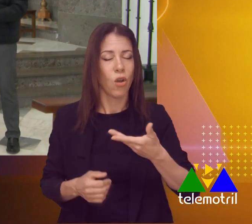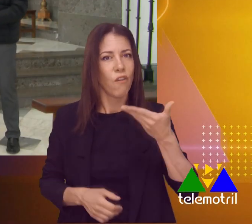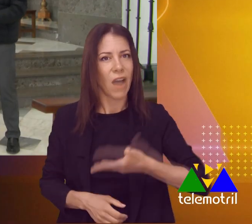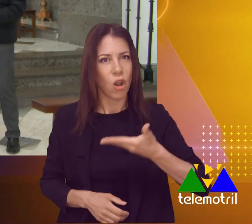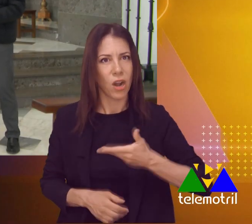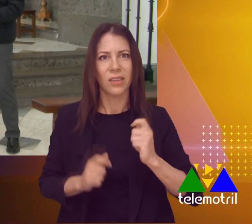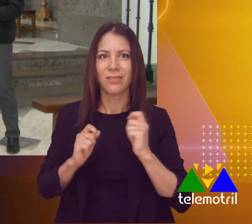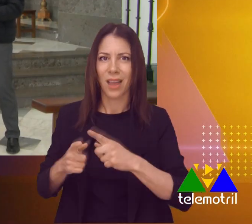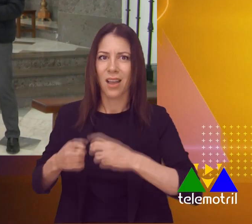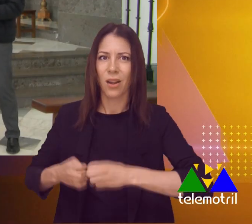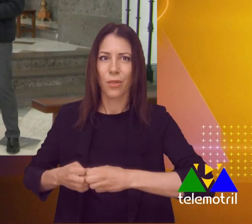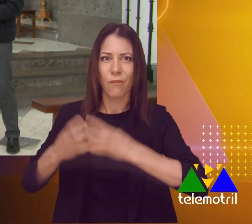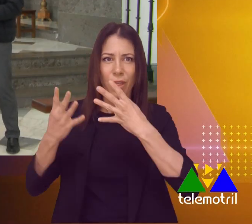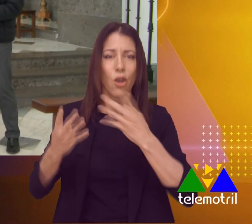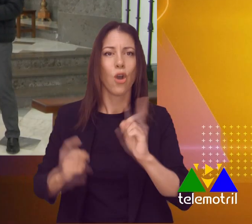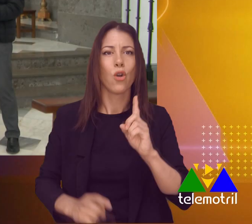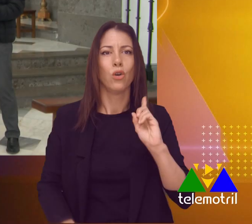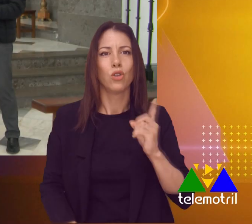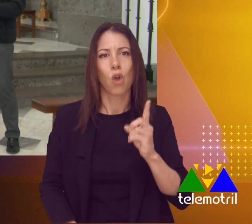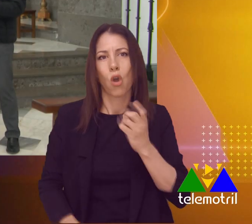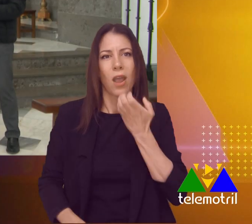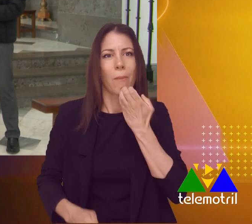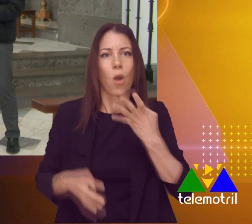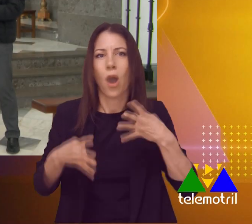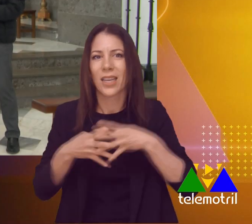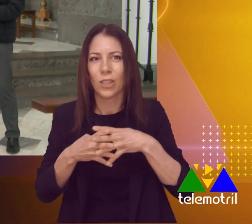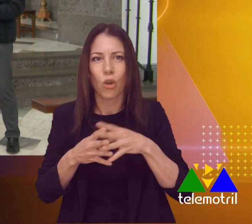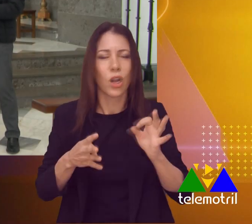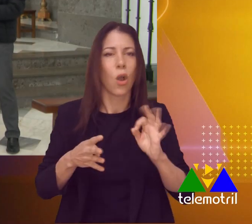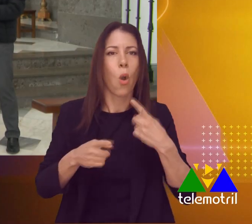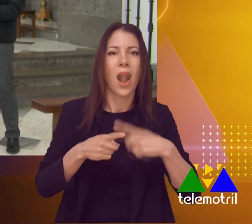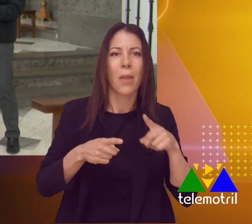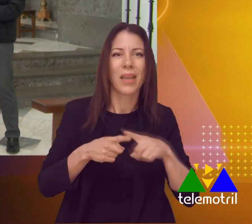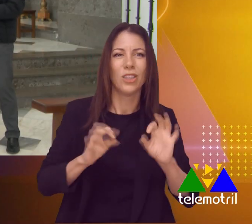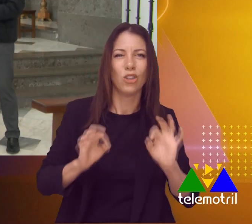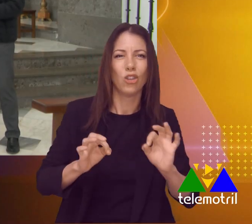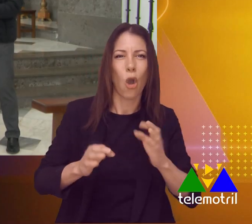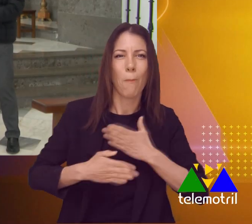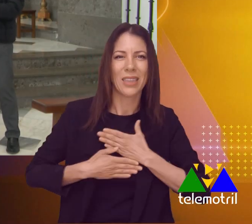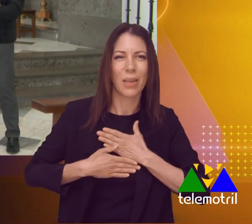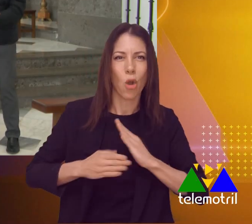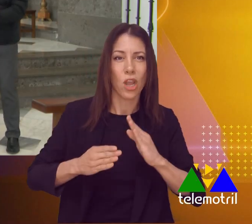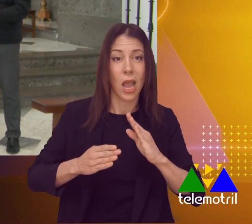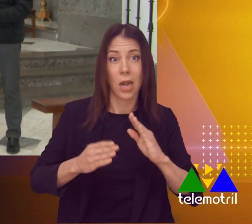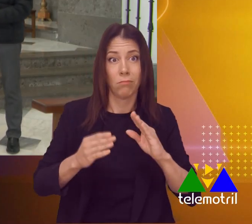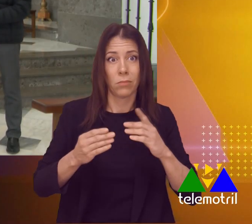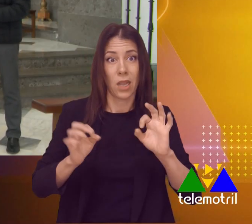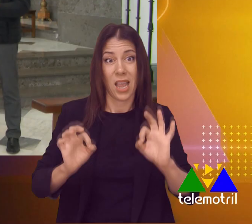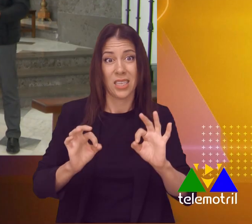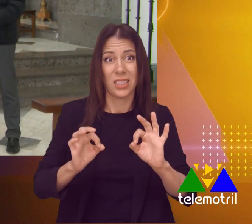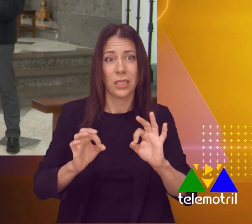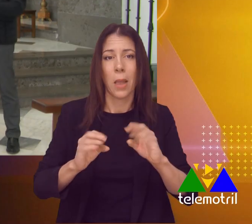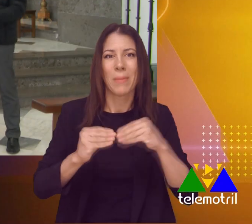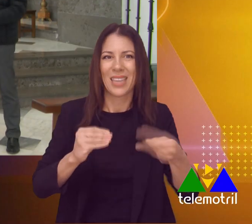este edificio, no solo como arquitectónico, sino como elemento patrimonial de ese patrimonio inmaterial que significa